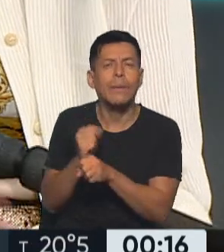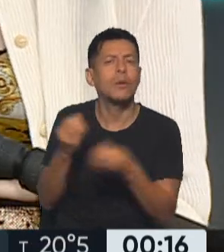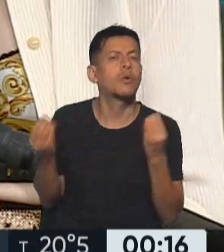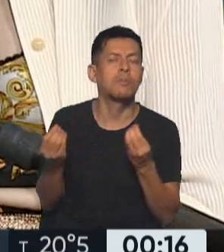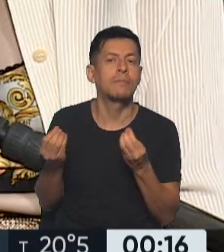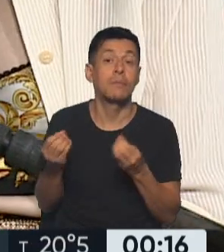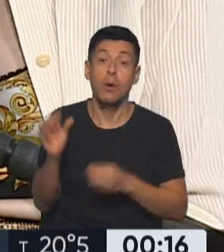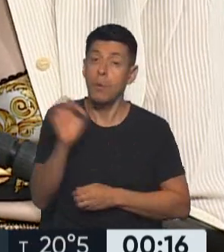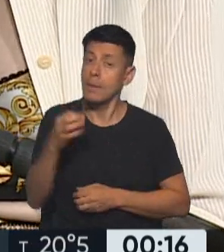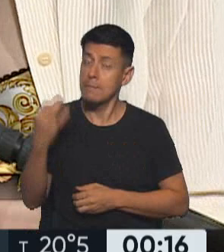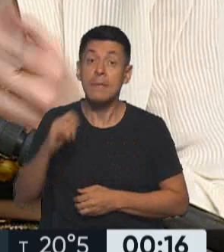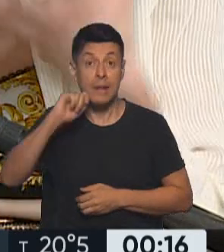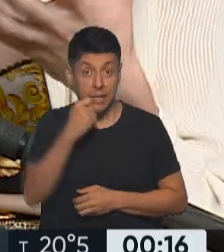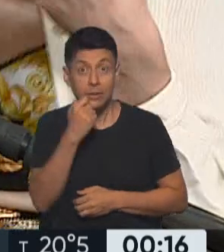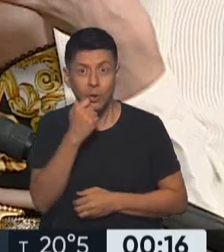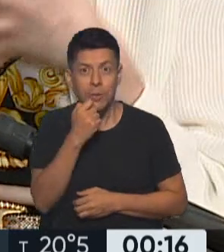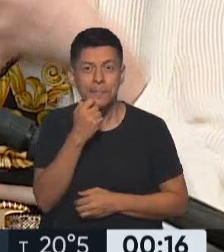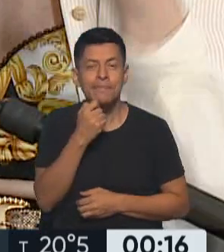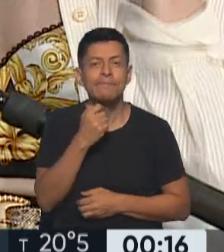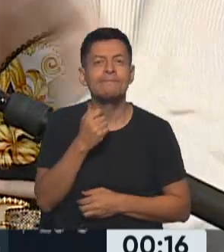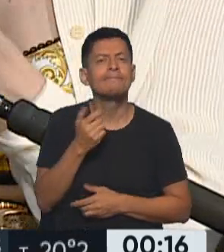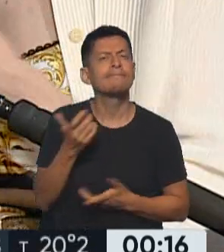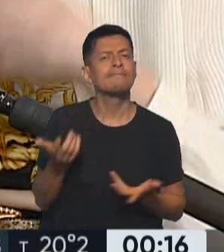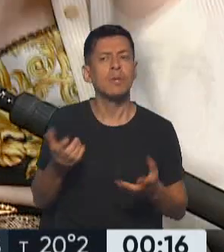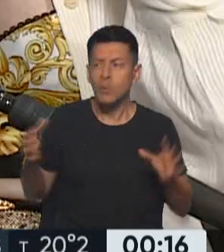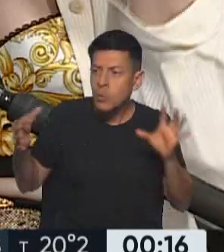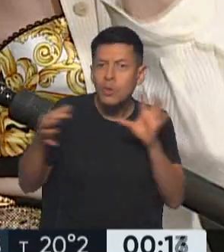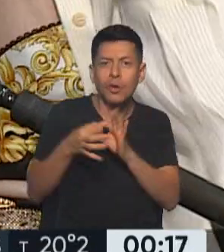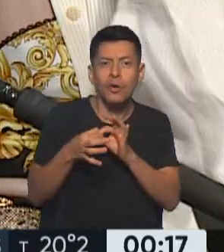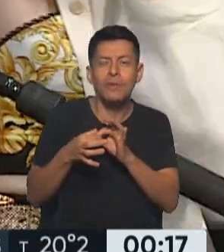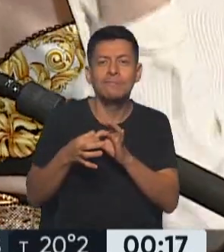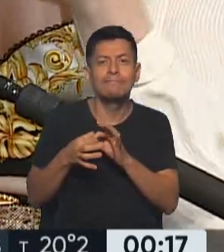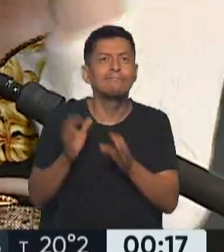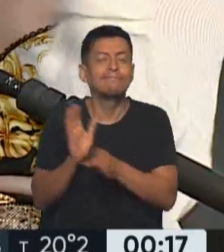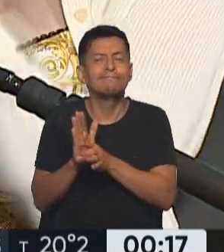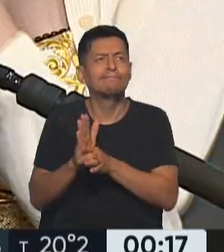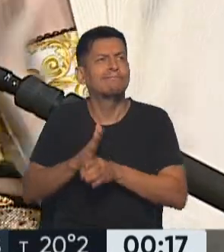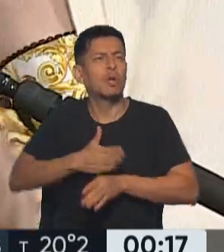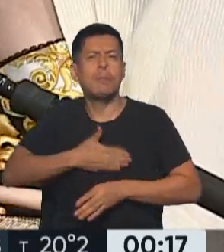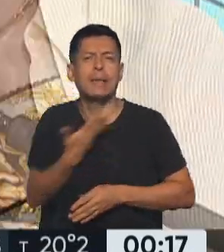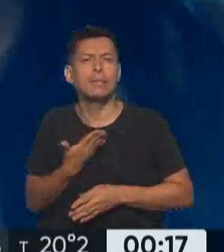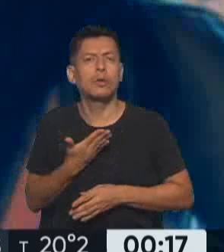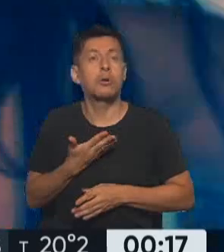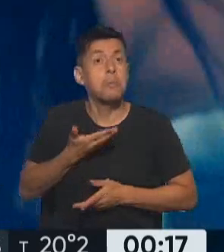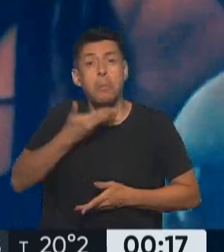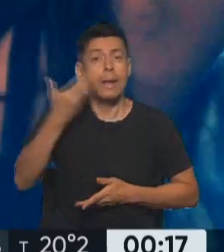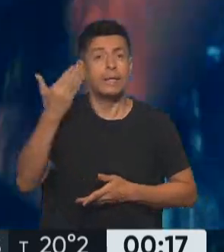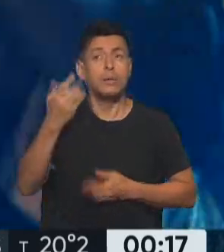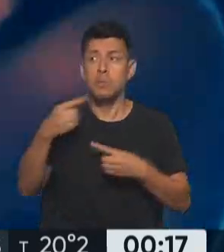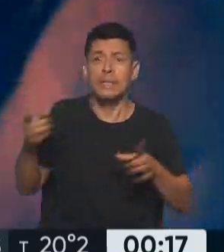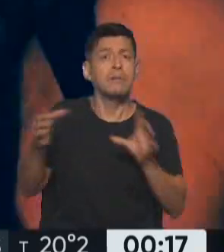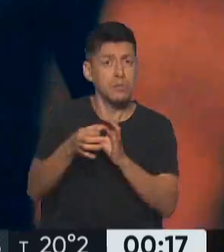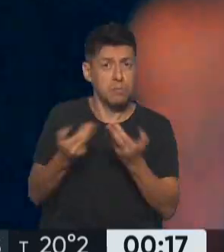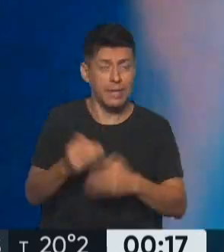tremenda, creo que lo que dice es muy bonito, como pensar también en esos términos, como de unión, y es como romántico y poético, ¿no? Como la música nos puede unir. Sucedieron cosas